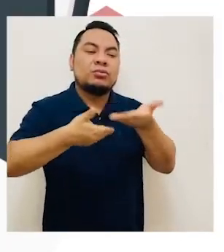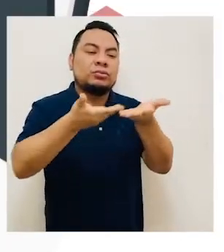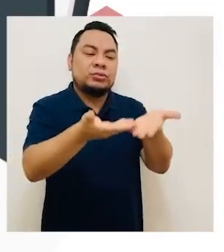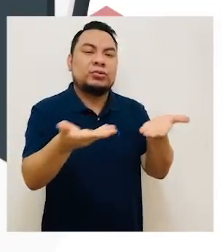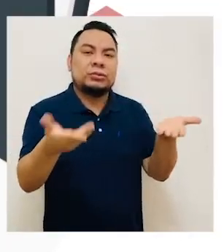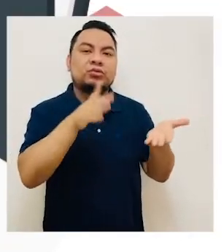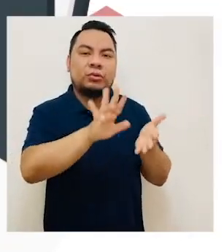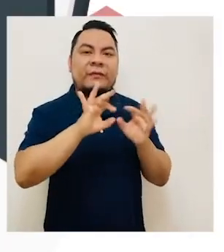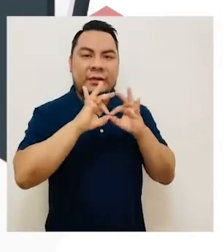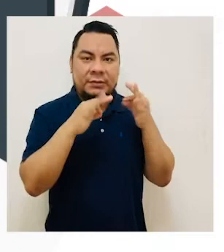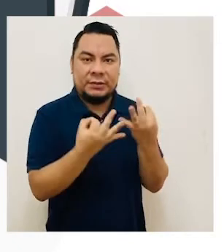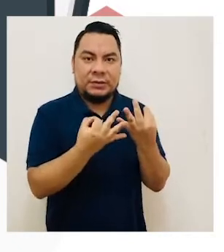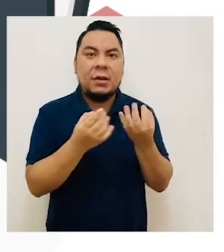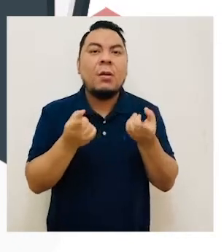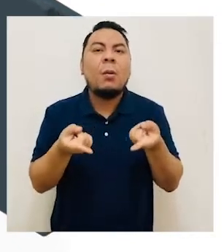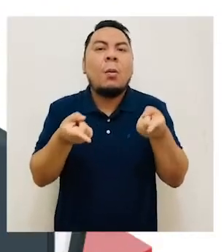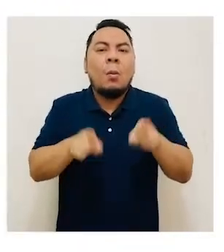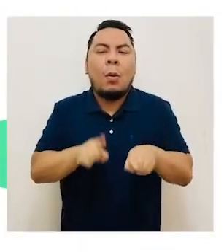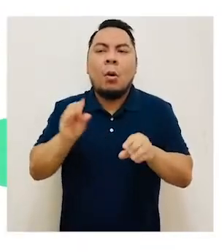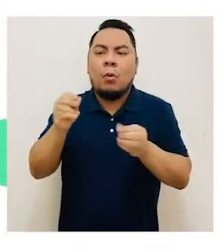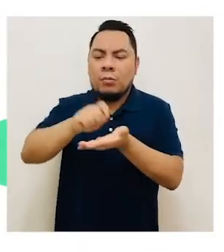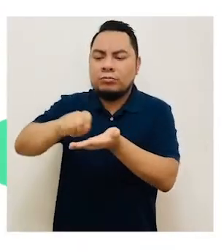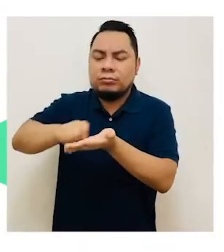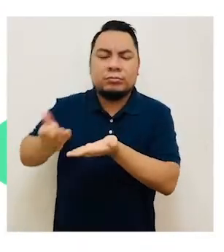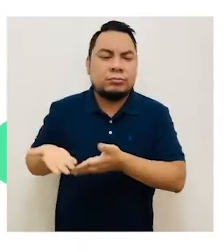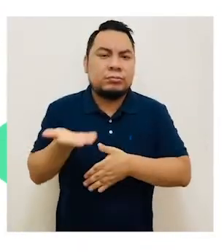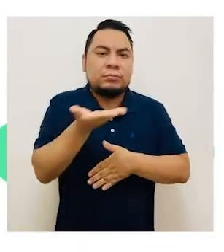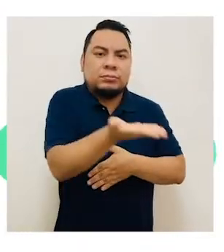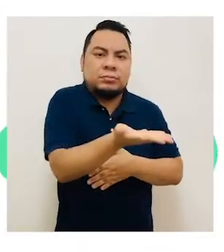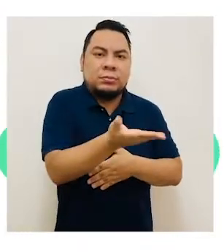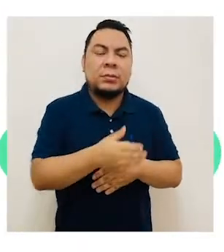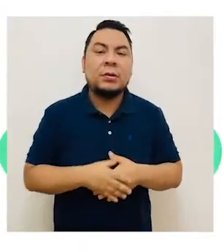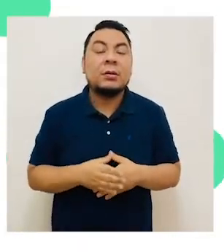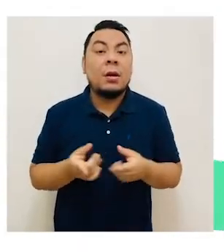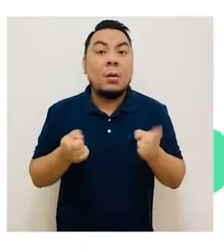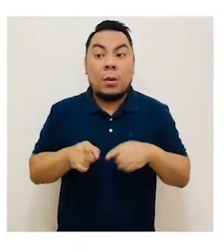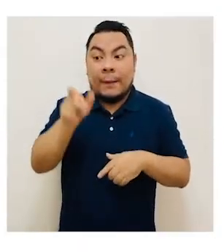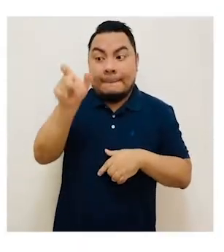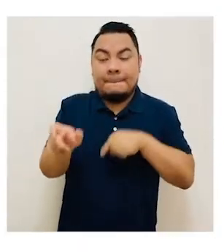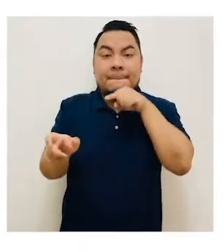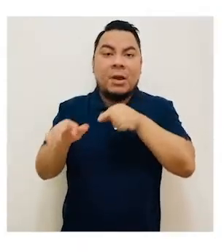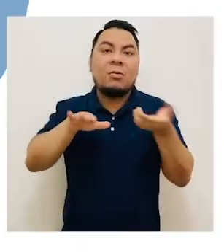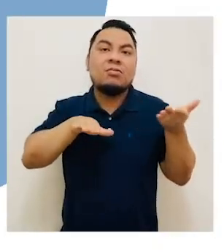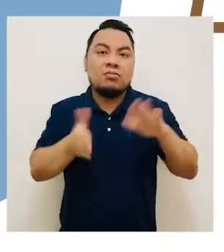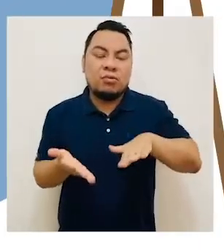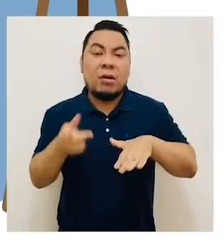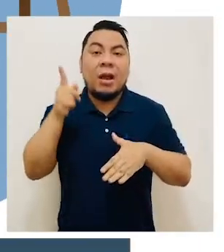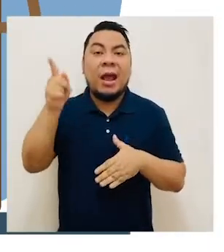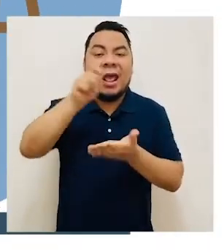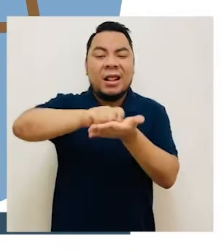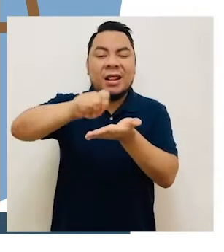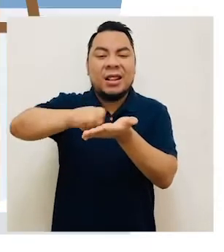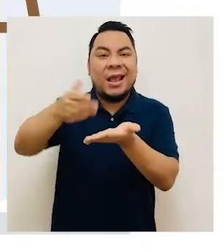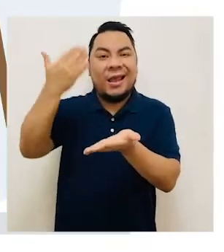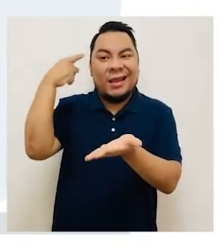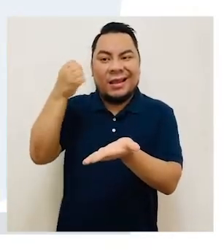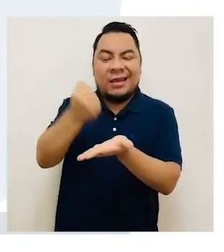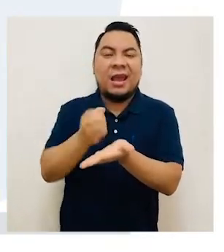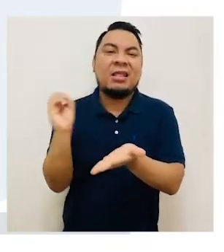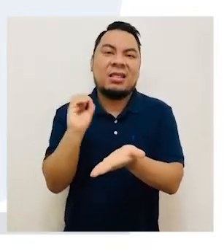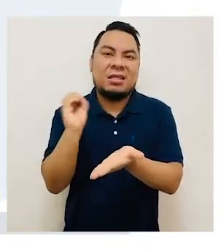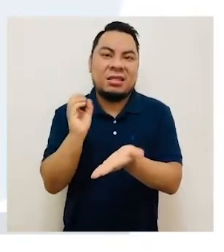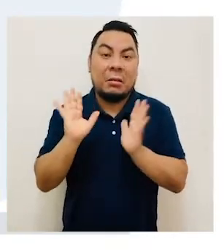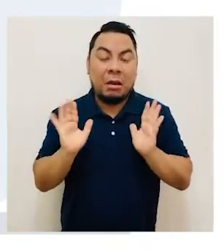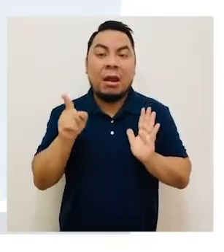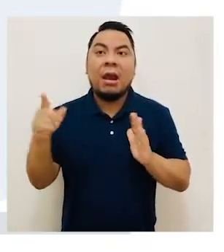sus familiares. ¿Cuándo se realiza la sucesión intestada? Cuando una persona fallece sin dejar testamento y